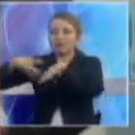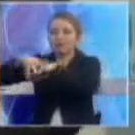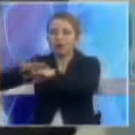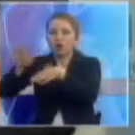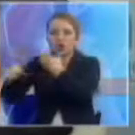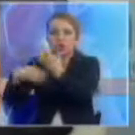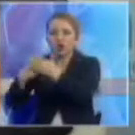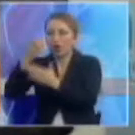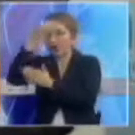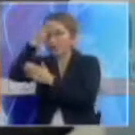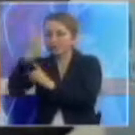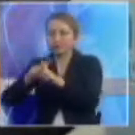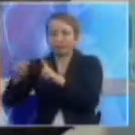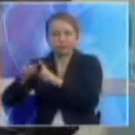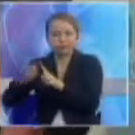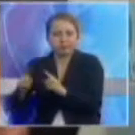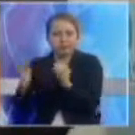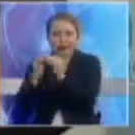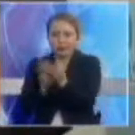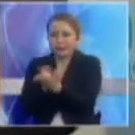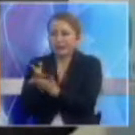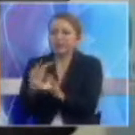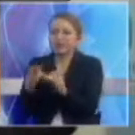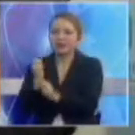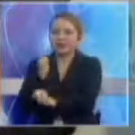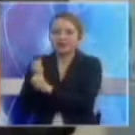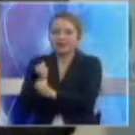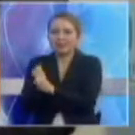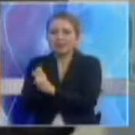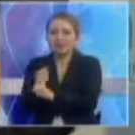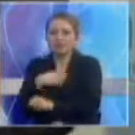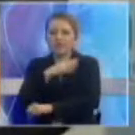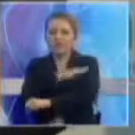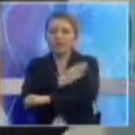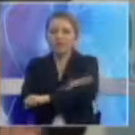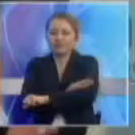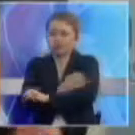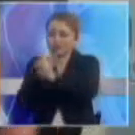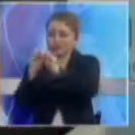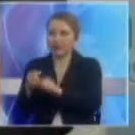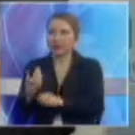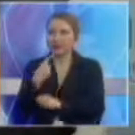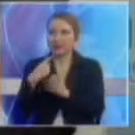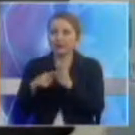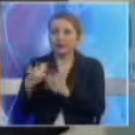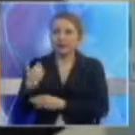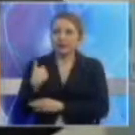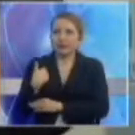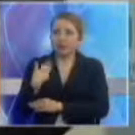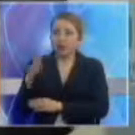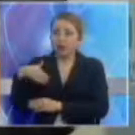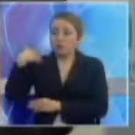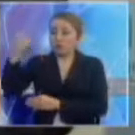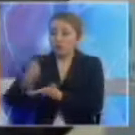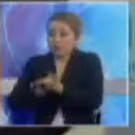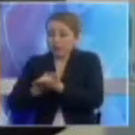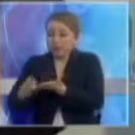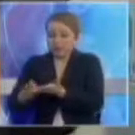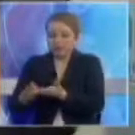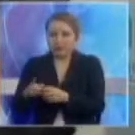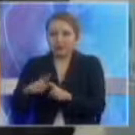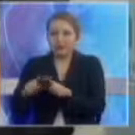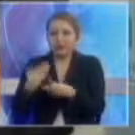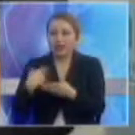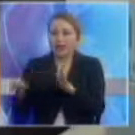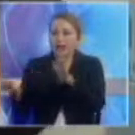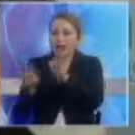y toda su dimensión. Y también se ha trabajado fuertemente para que podamos tener en las próximas semanas expedida